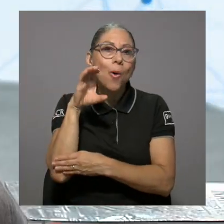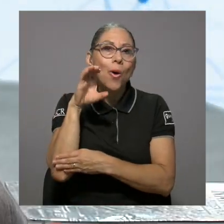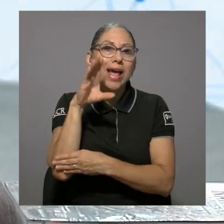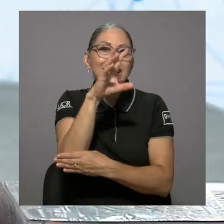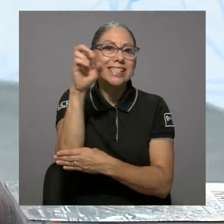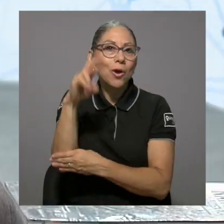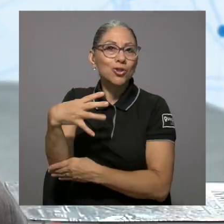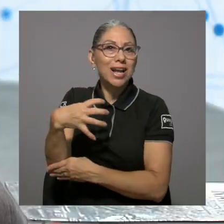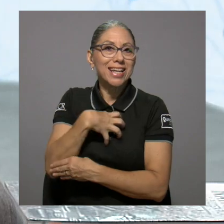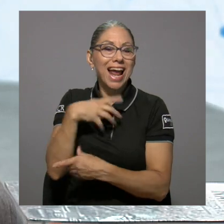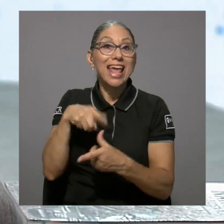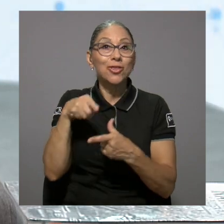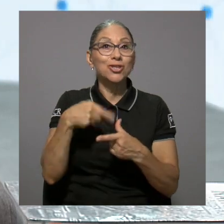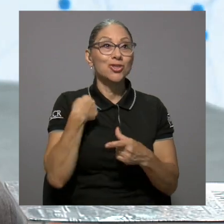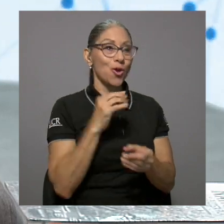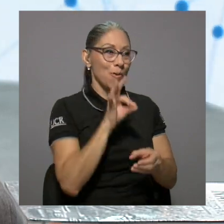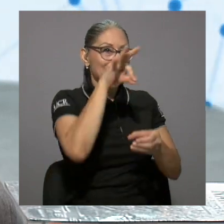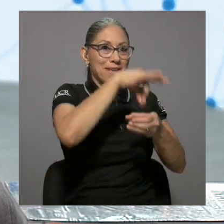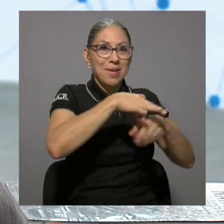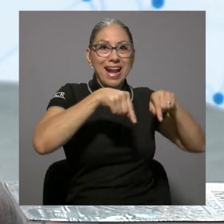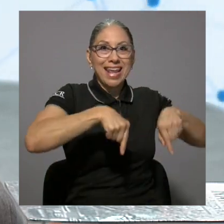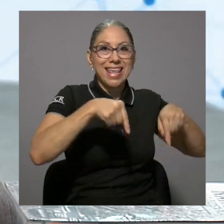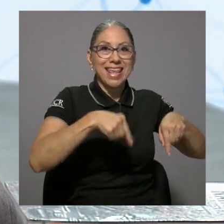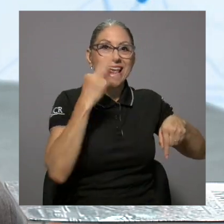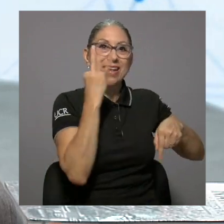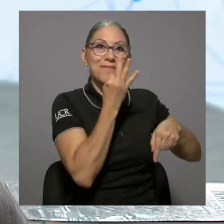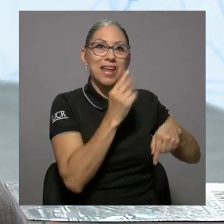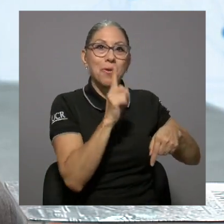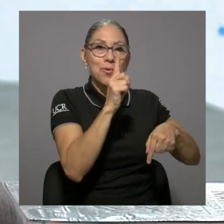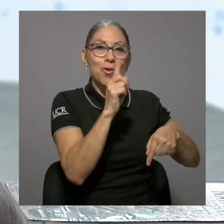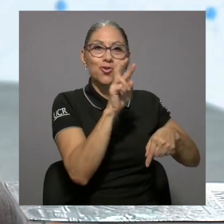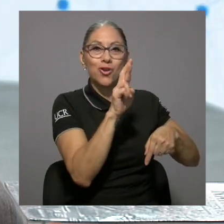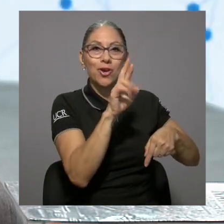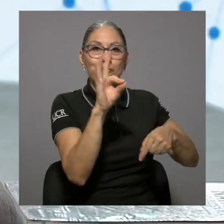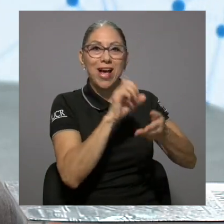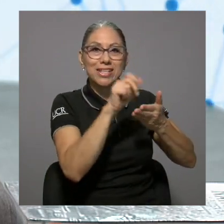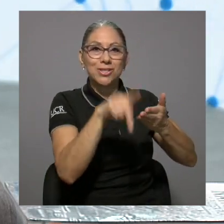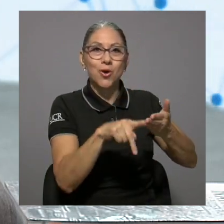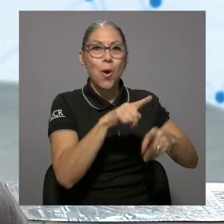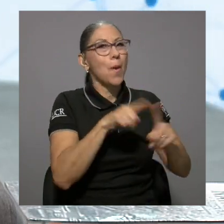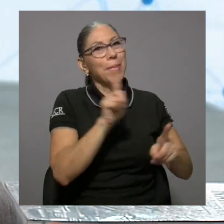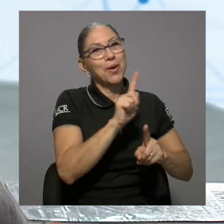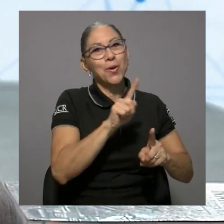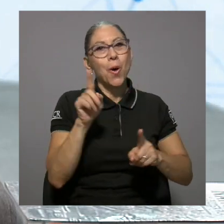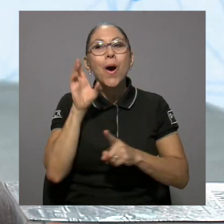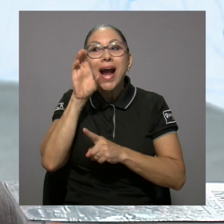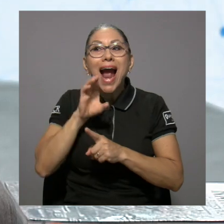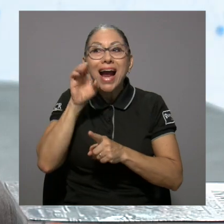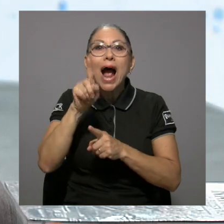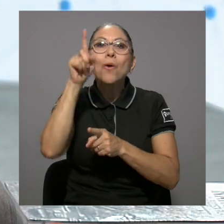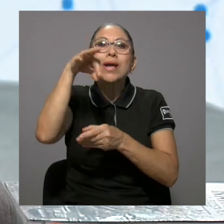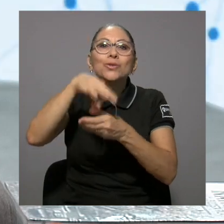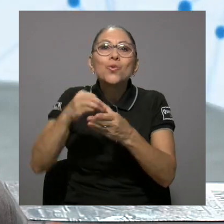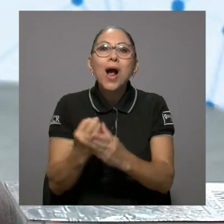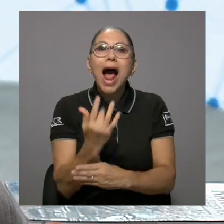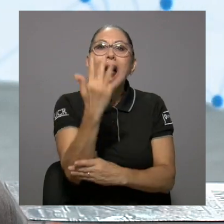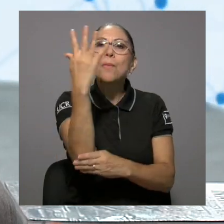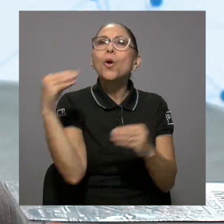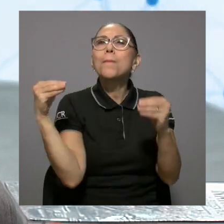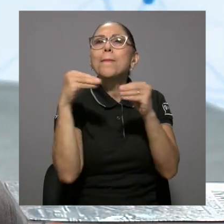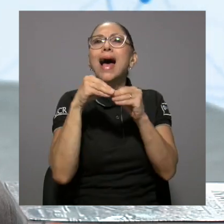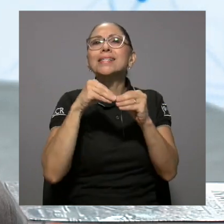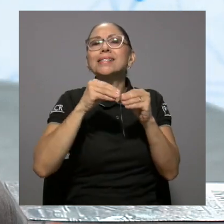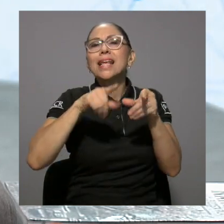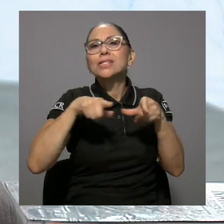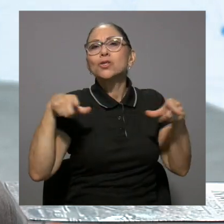Rodrigo Facio, pero no, un cacao es un árbol más de bajura. Entonces, poder entender, ¿verdad?, que